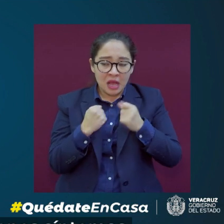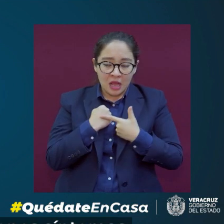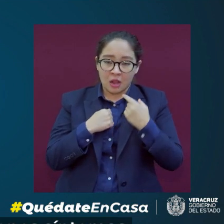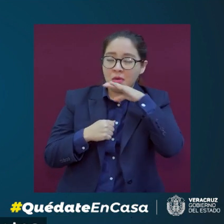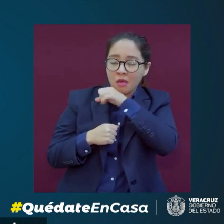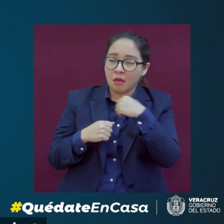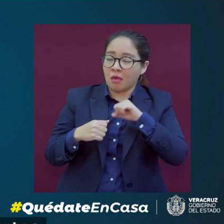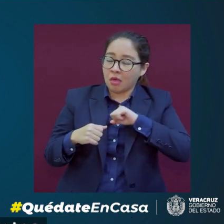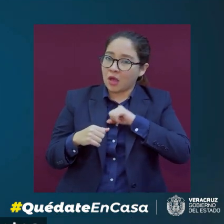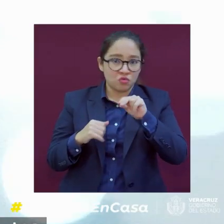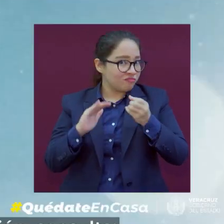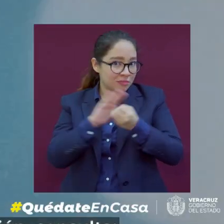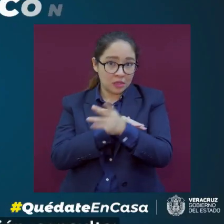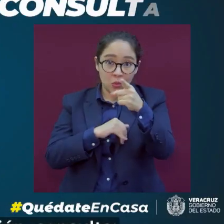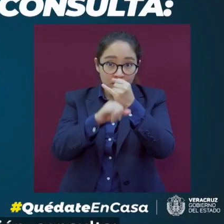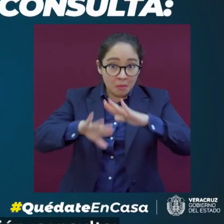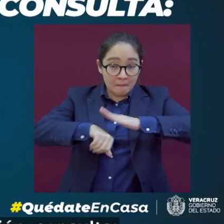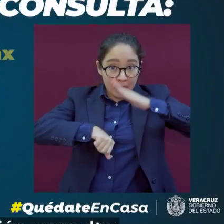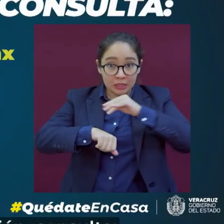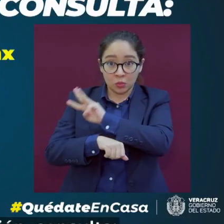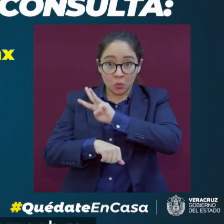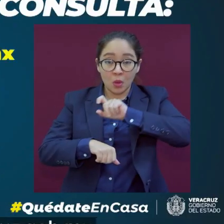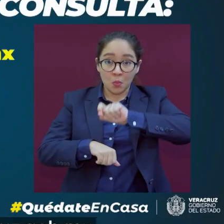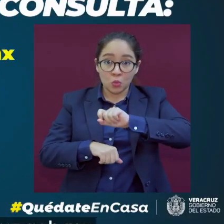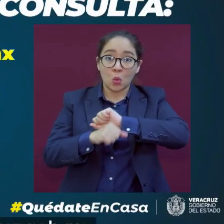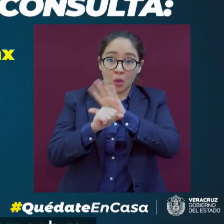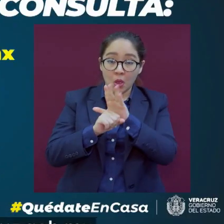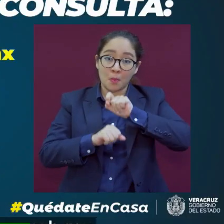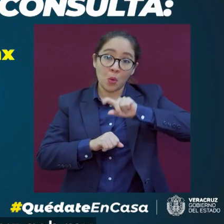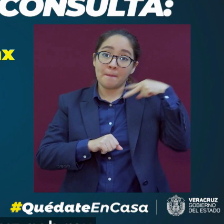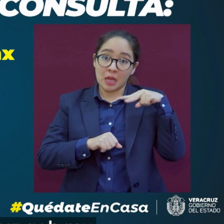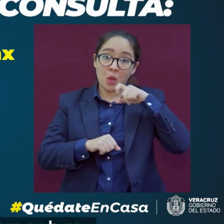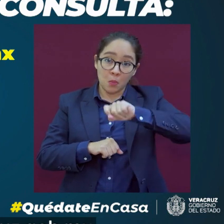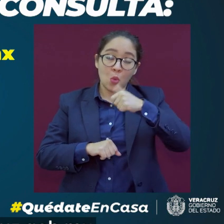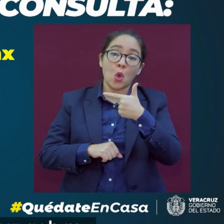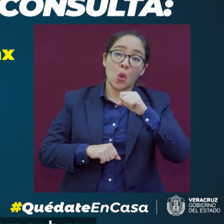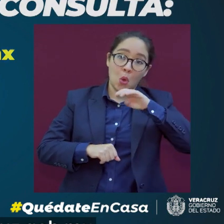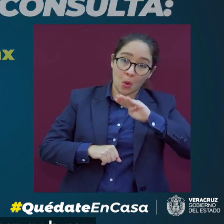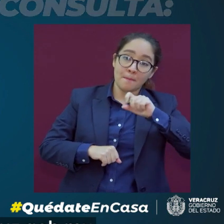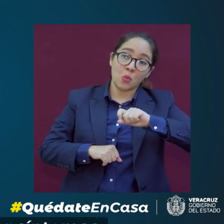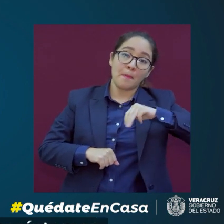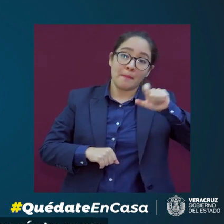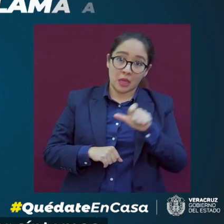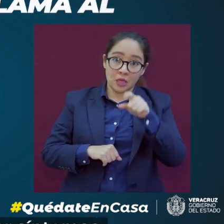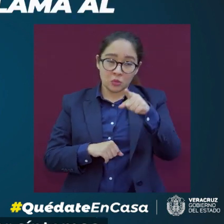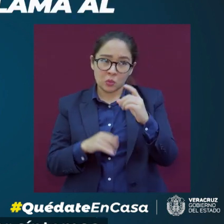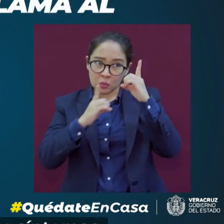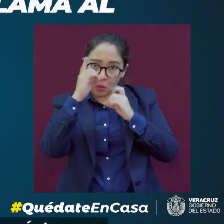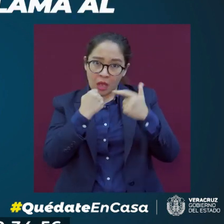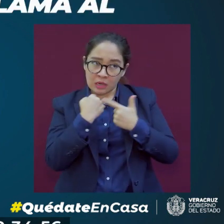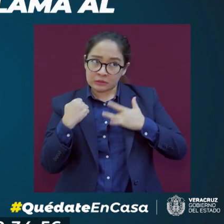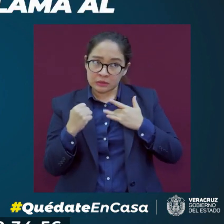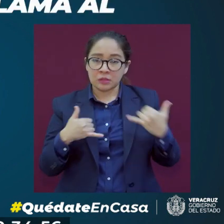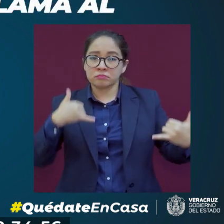si tienes síntomas Como fiebre y dos Para mayor información consulta coronavirus.veracruz.gov.mx En caso de presentar